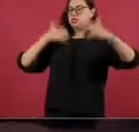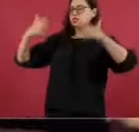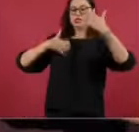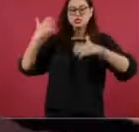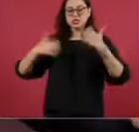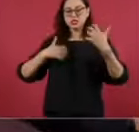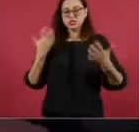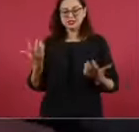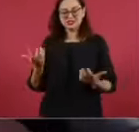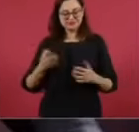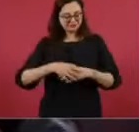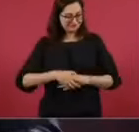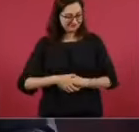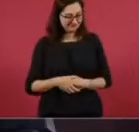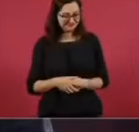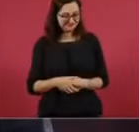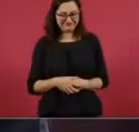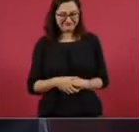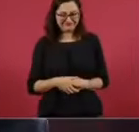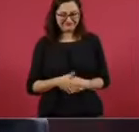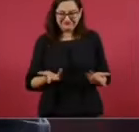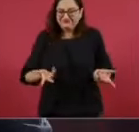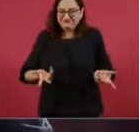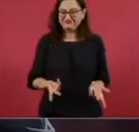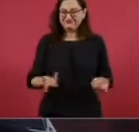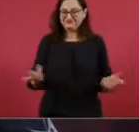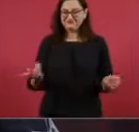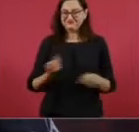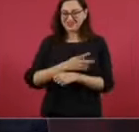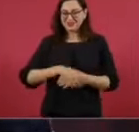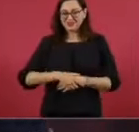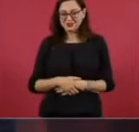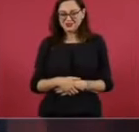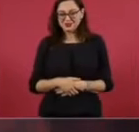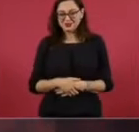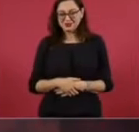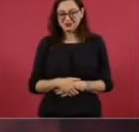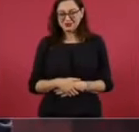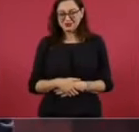sacaron 52%, 55%, van a tener